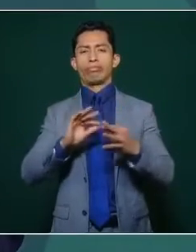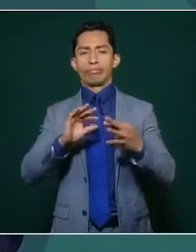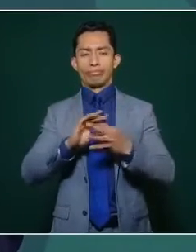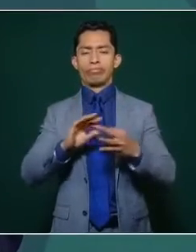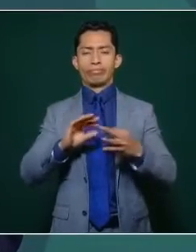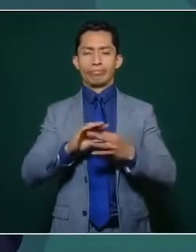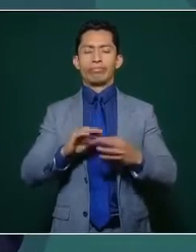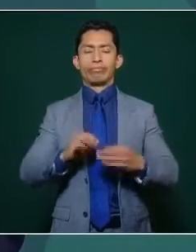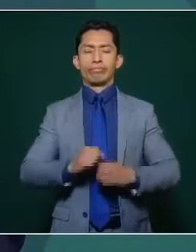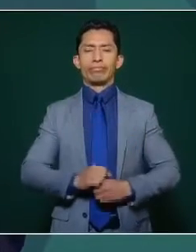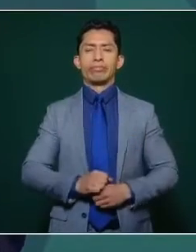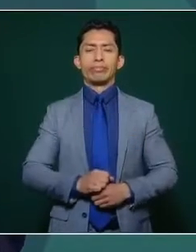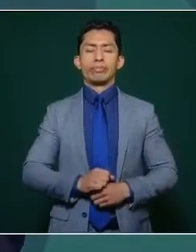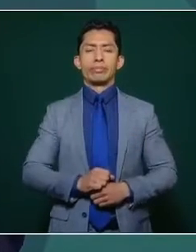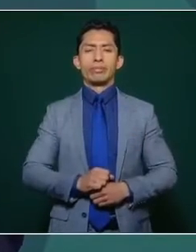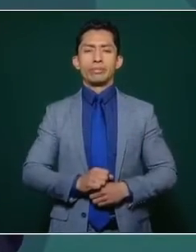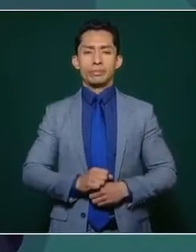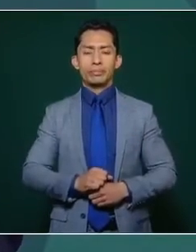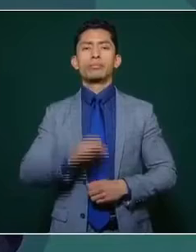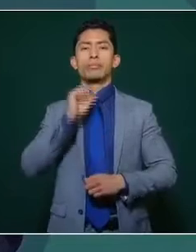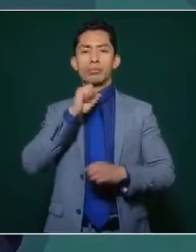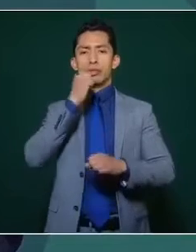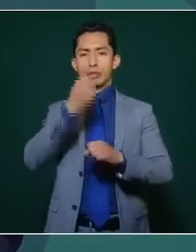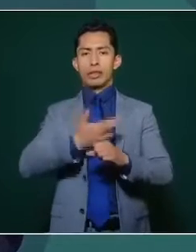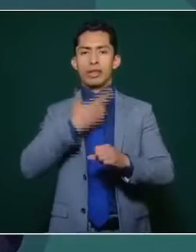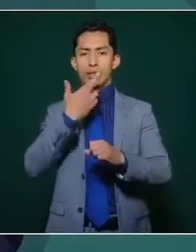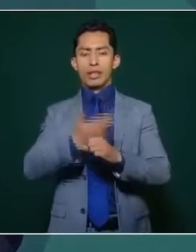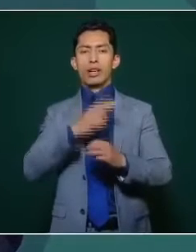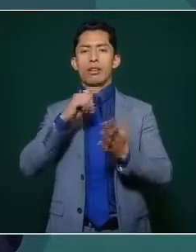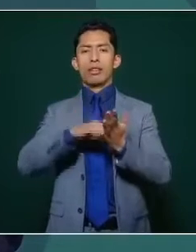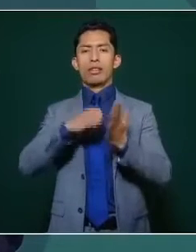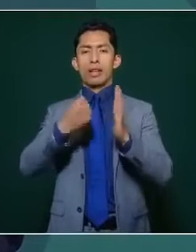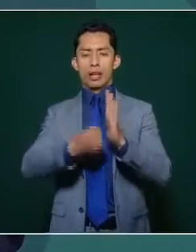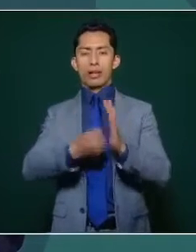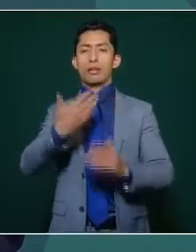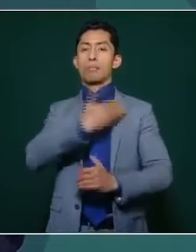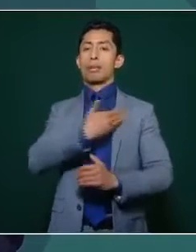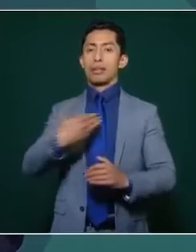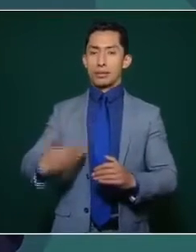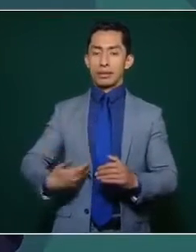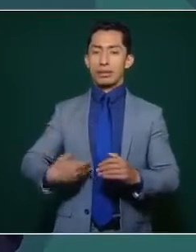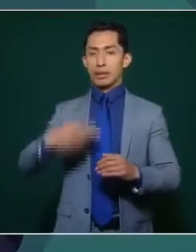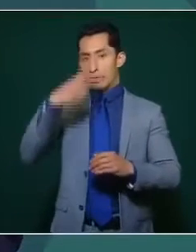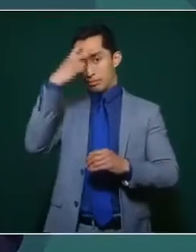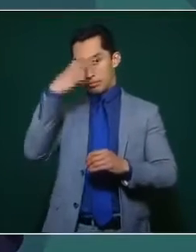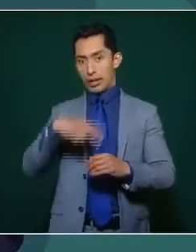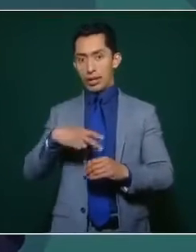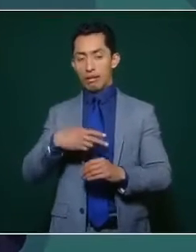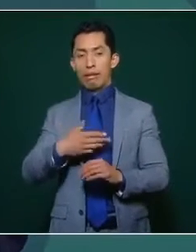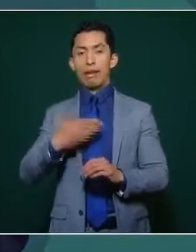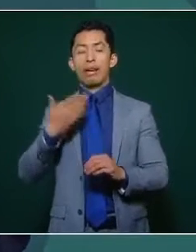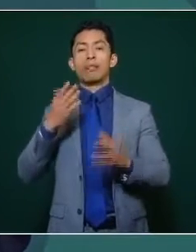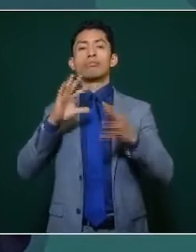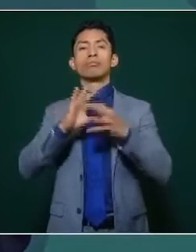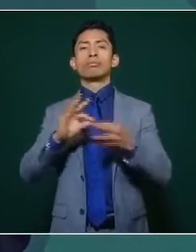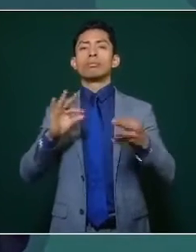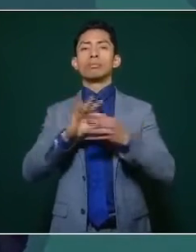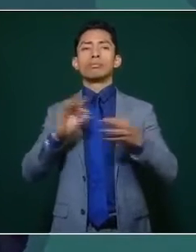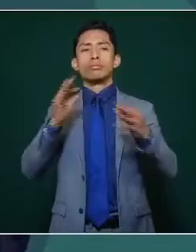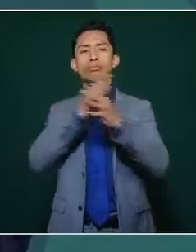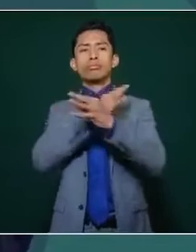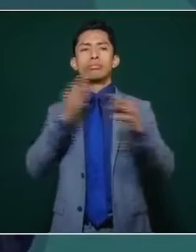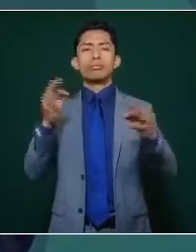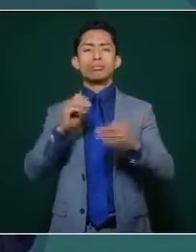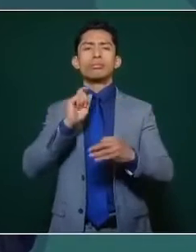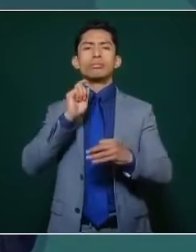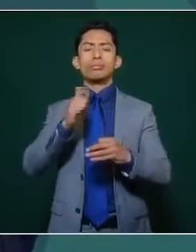y es secretario técnico de la Presidencia de la República, va a informar